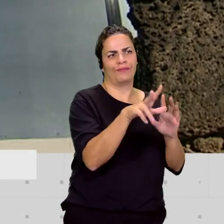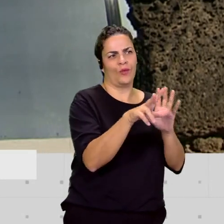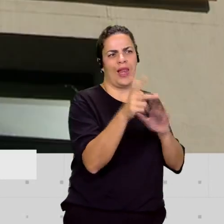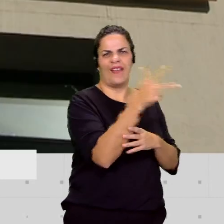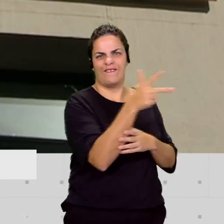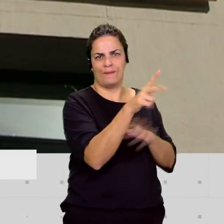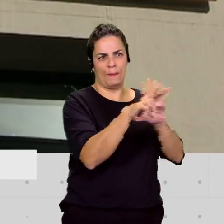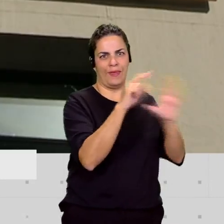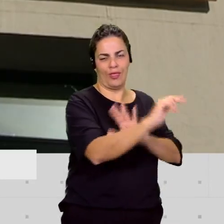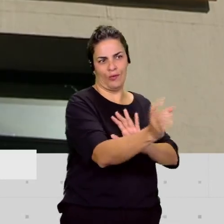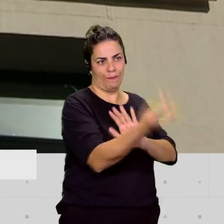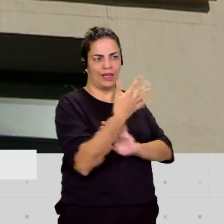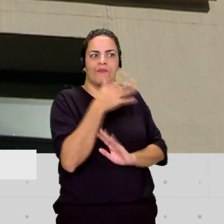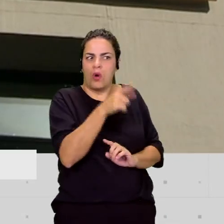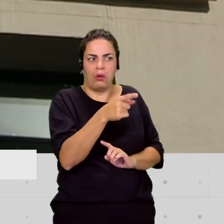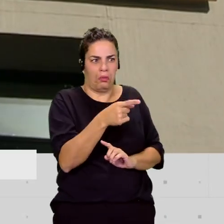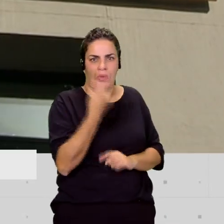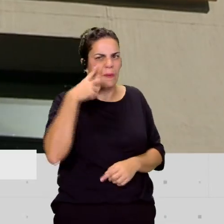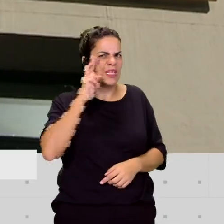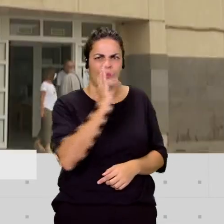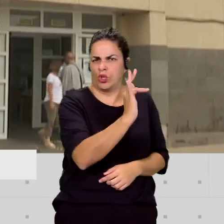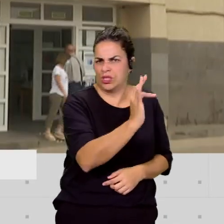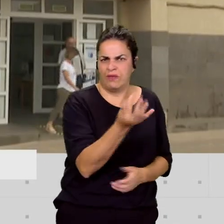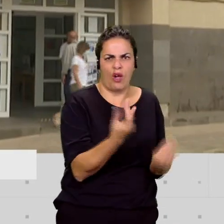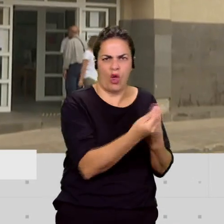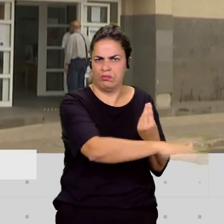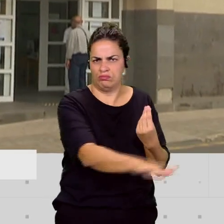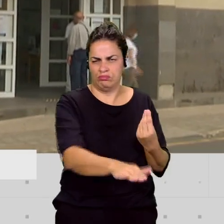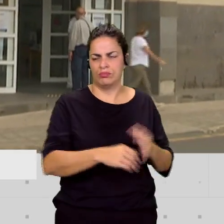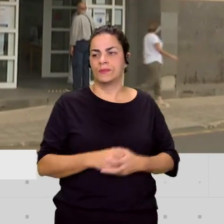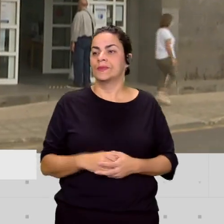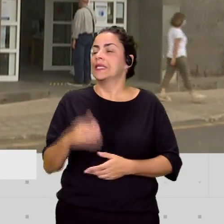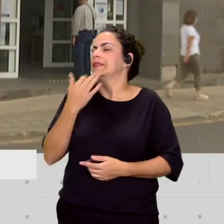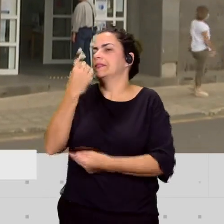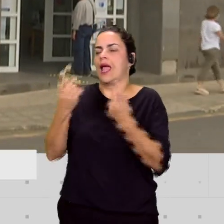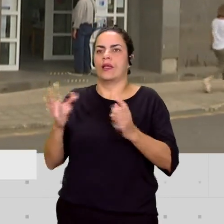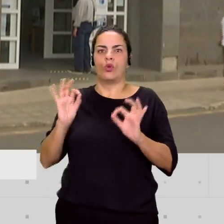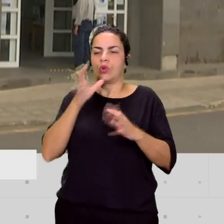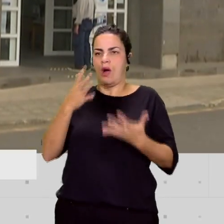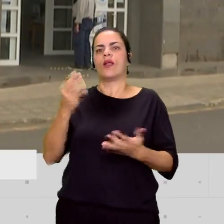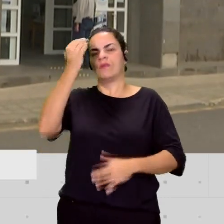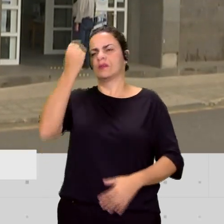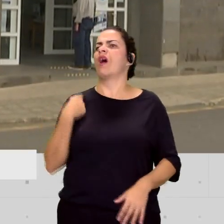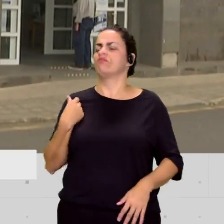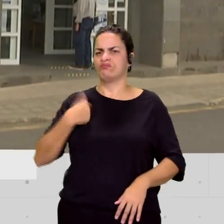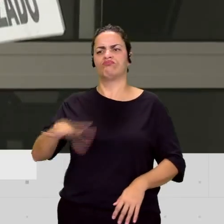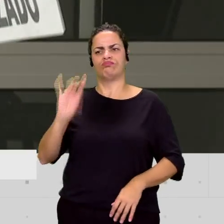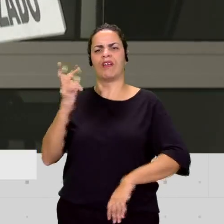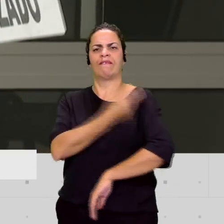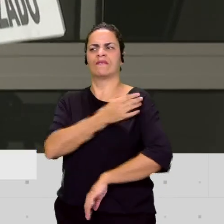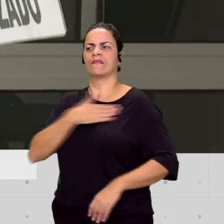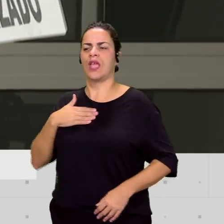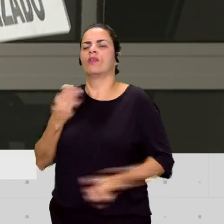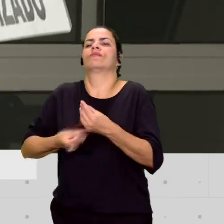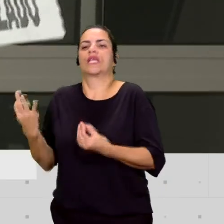experiencia muy positiva en este sentido. Si alguien en este momento ha tomado la decisión de vacunarse, ¿qué tiene que